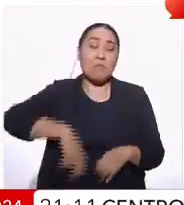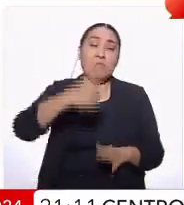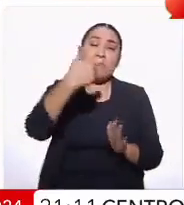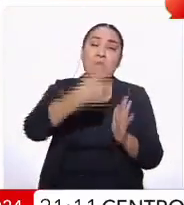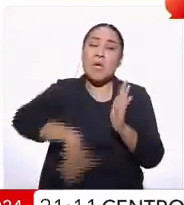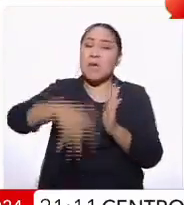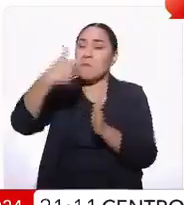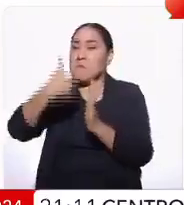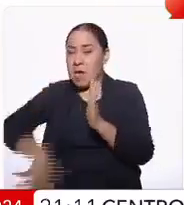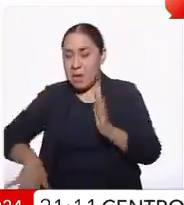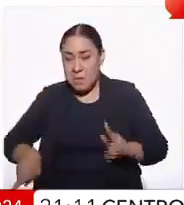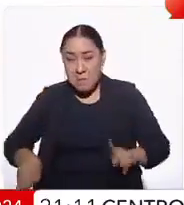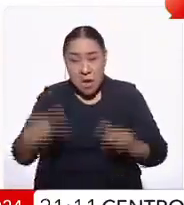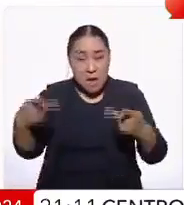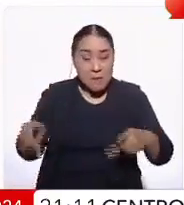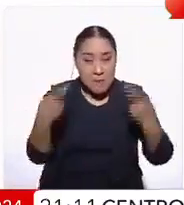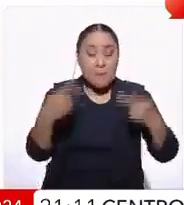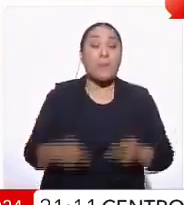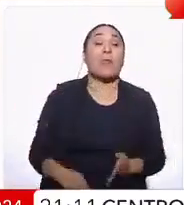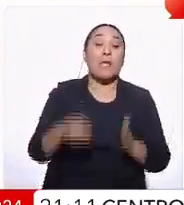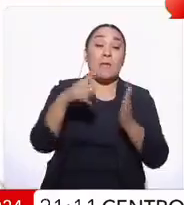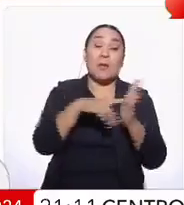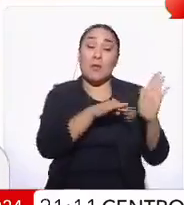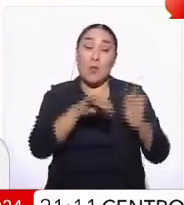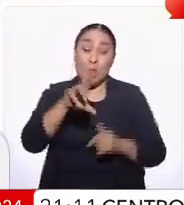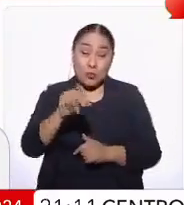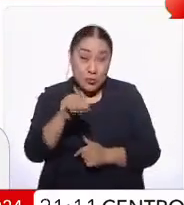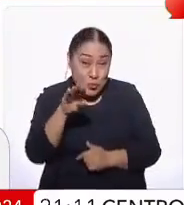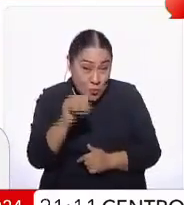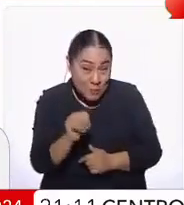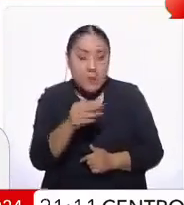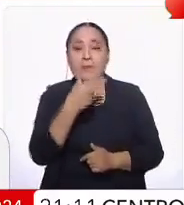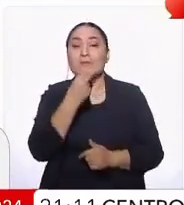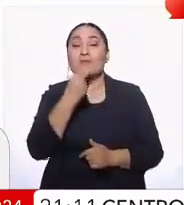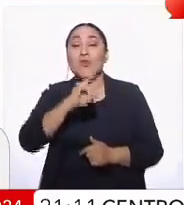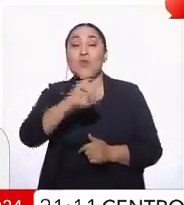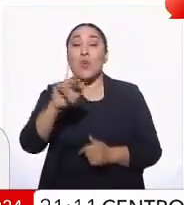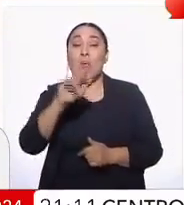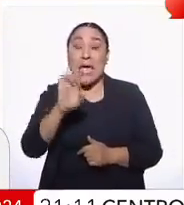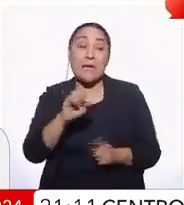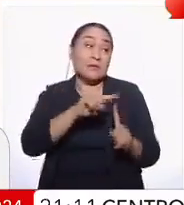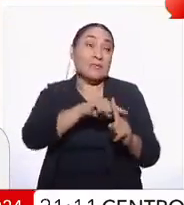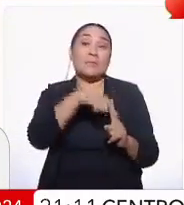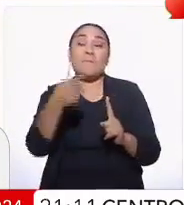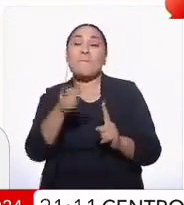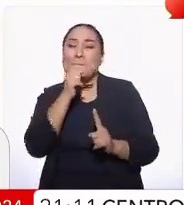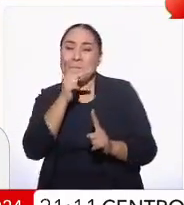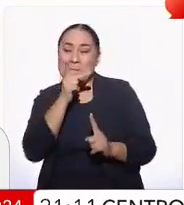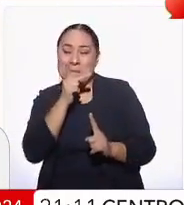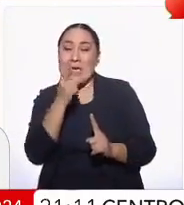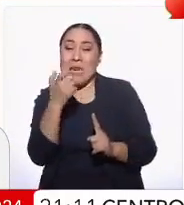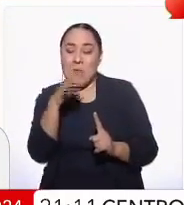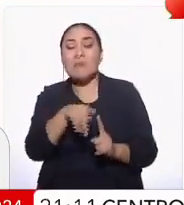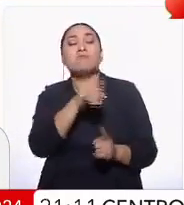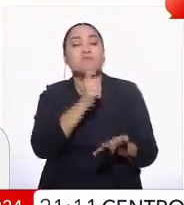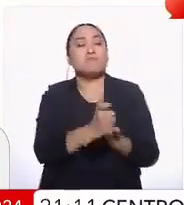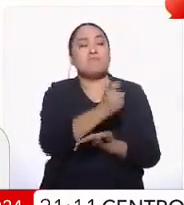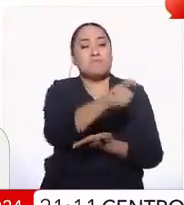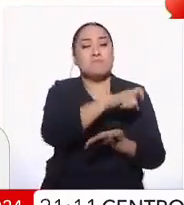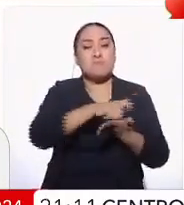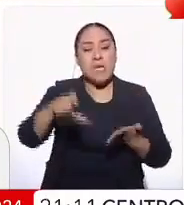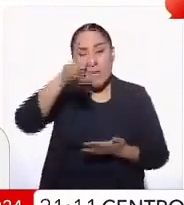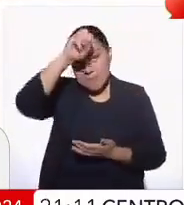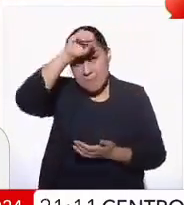del valor real. En 1989, Jorge Larrea, padre de Germán Larrea, adquirió la mina